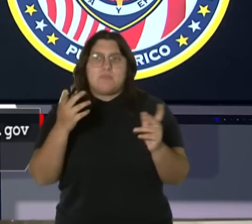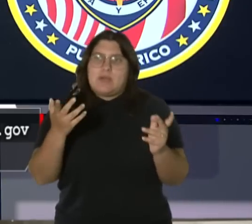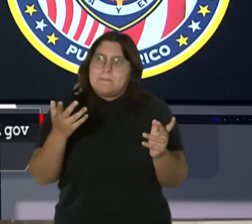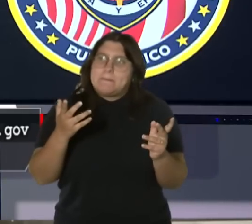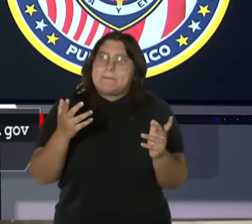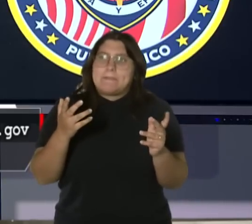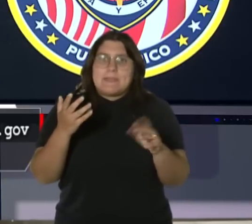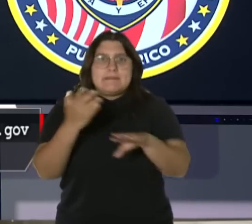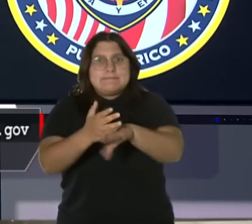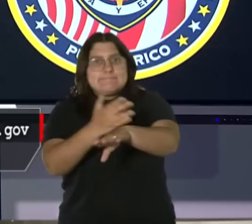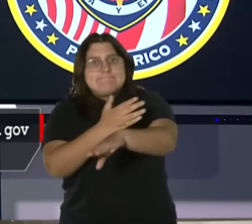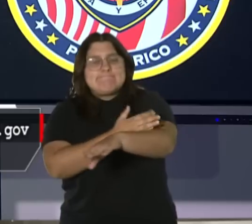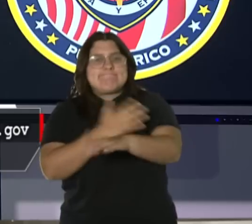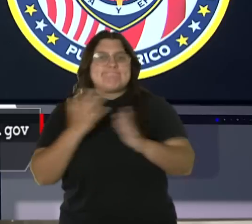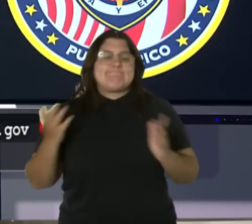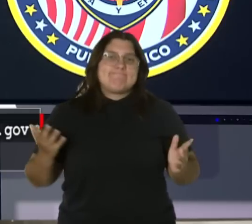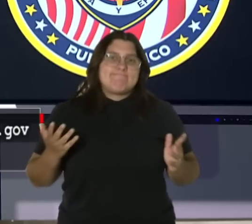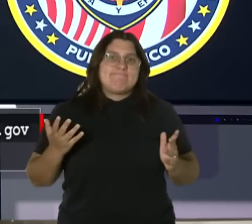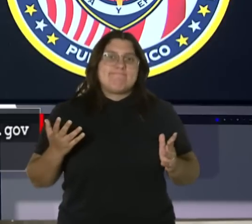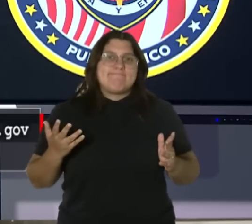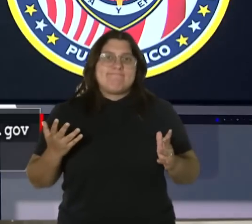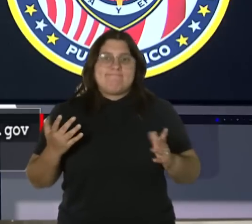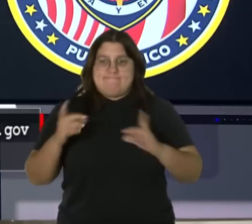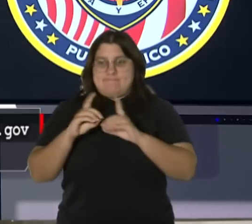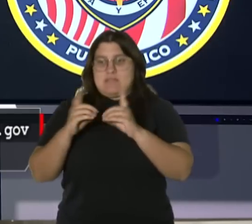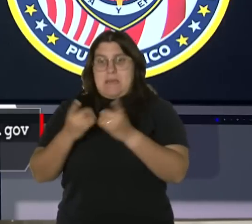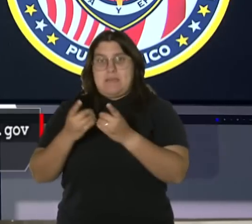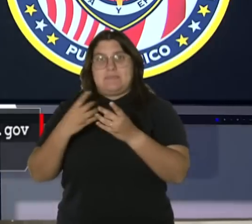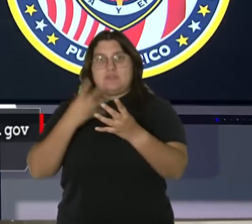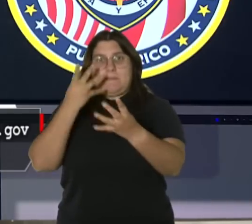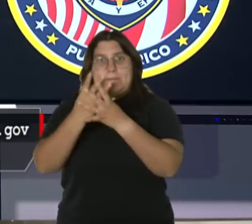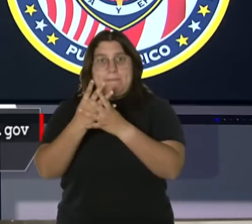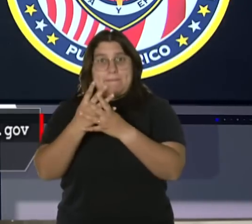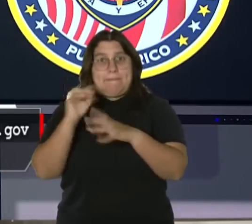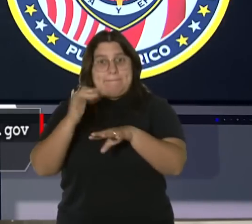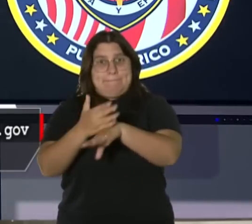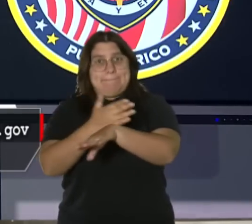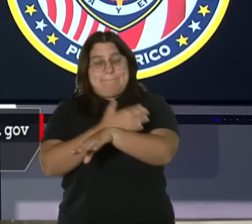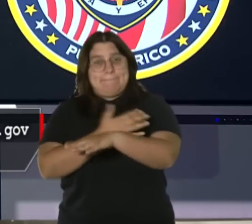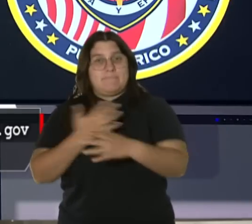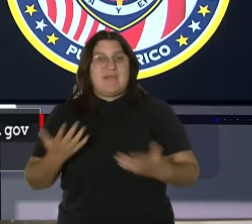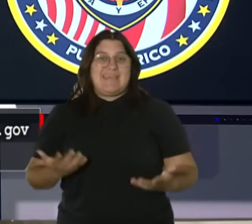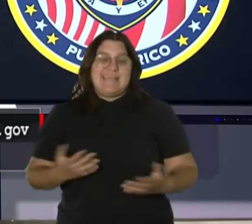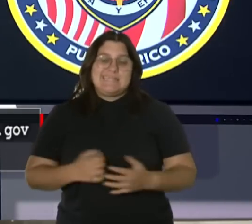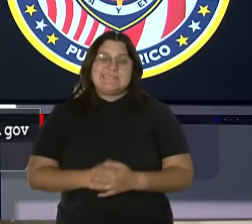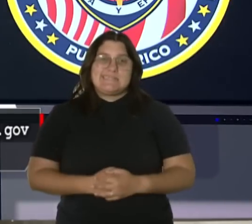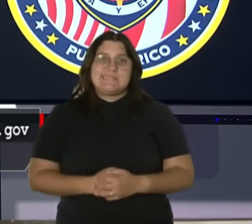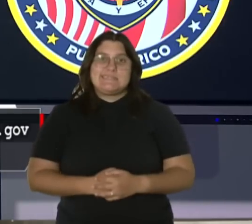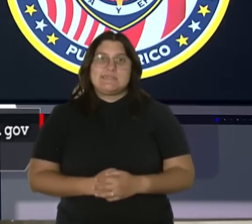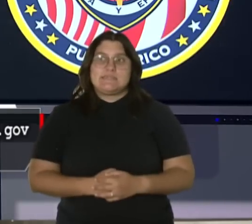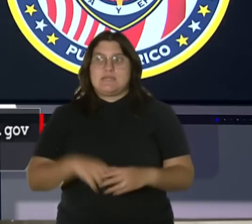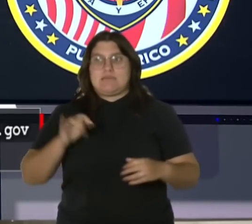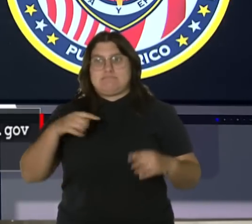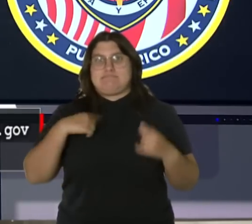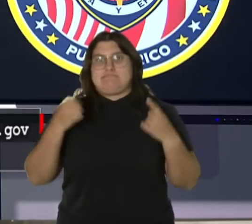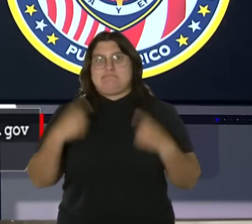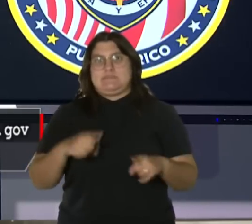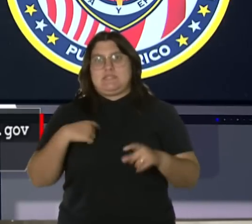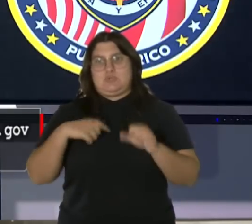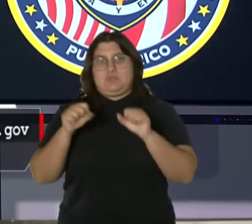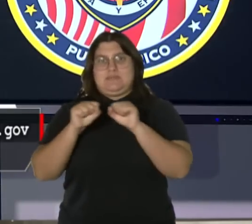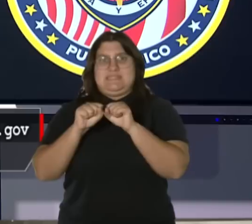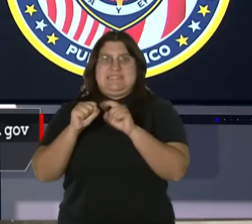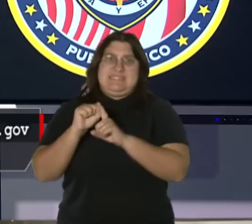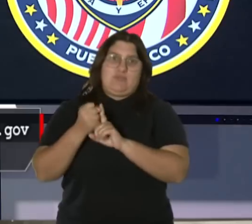se establezca o sea el departamento de conexión y rehabilitación para que se rehabilite entonces caen estas situaciones en estos problemas